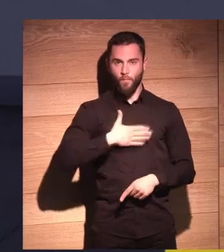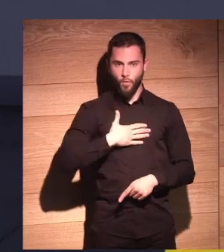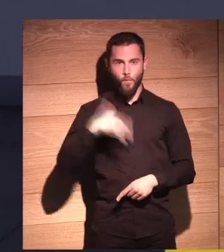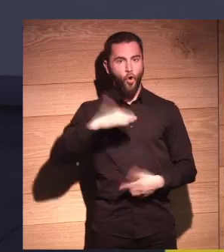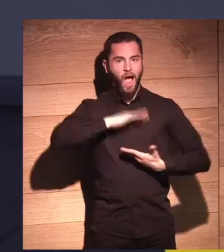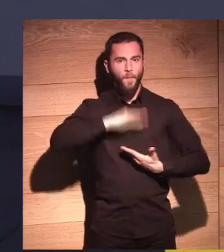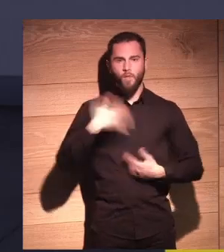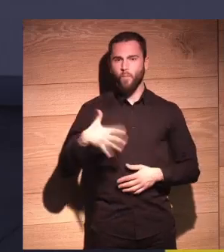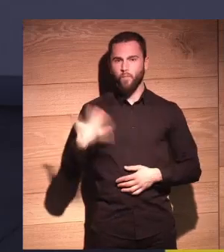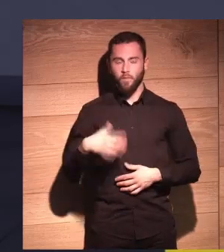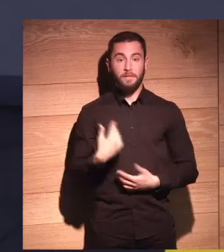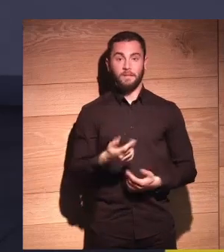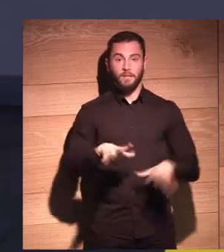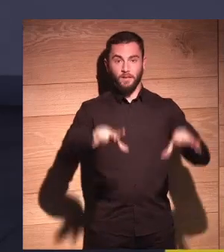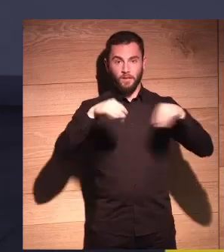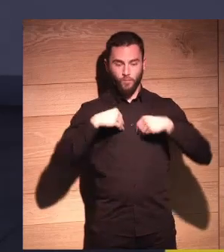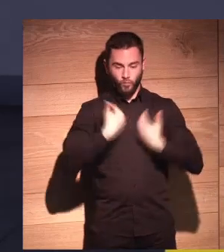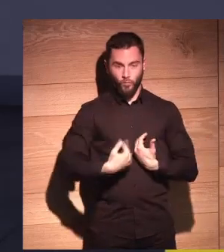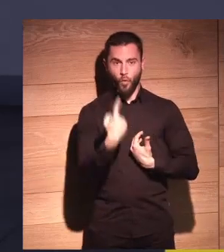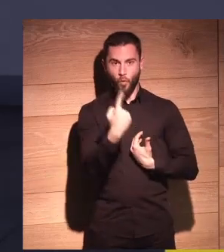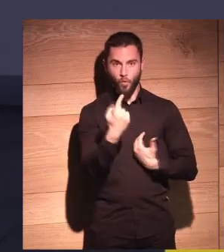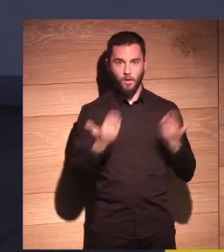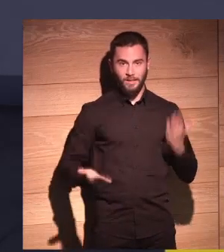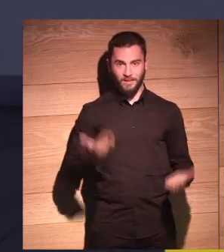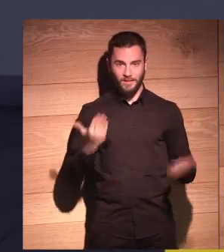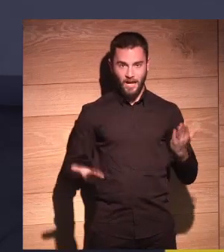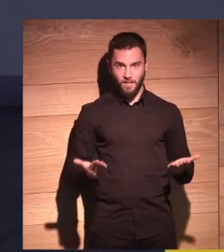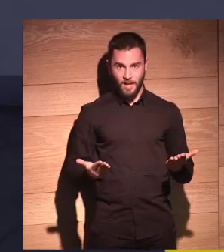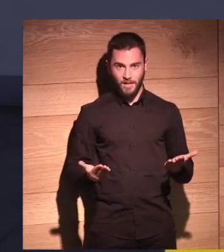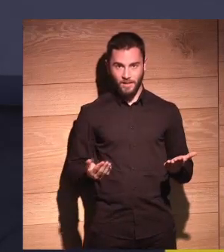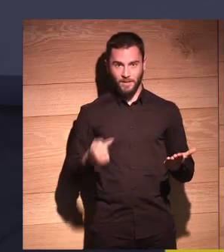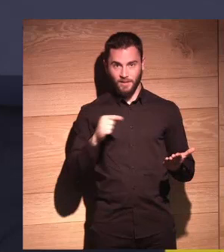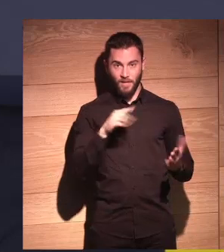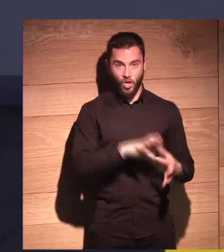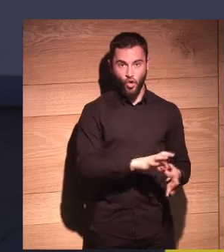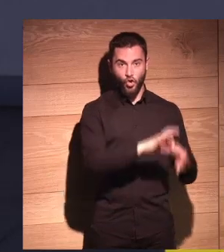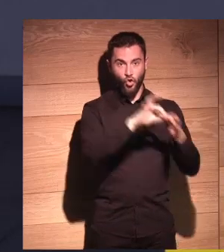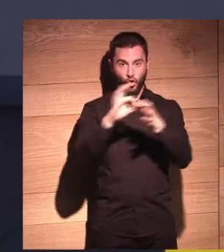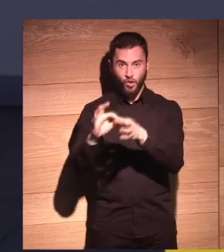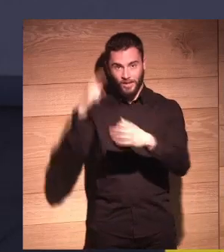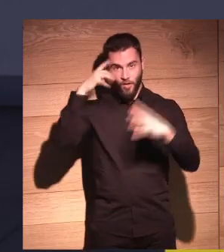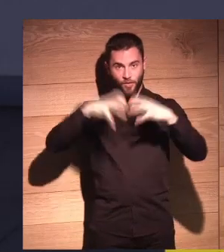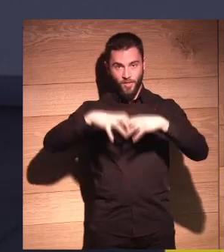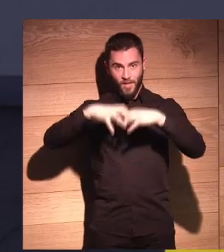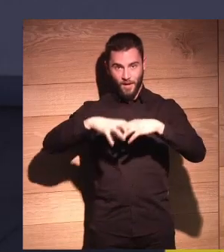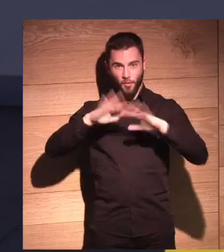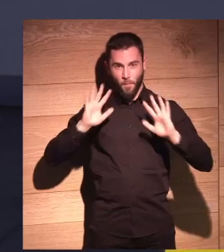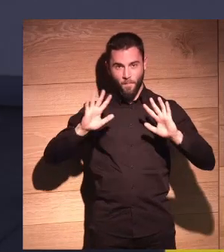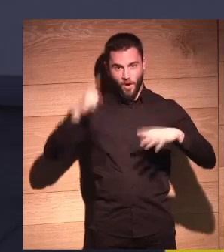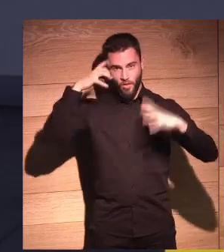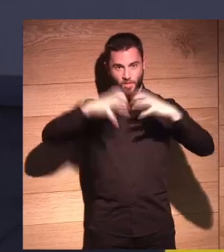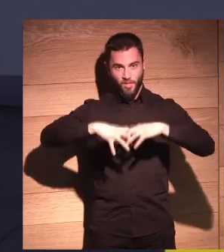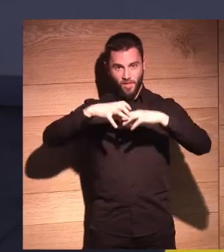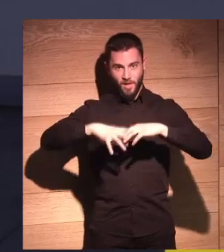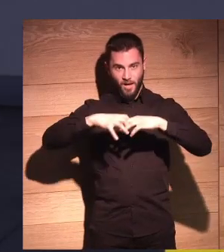nuestro cuerpo es uno y es estable y es ese el que está, digamos, conectado con nuestro cerebro. Sin embargo, nuestro cerebro,